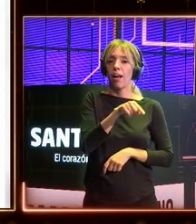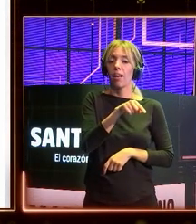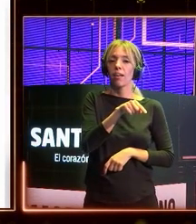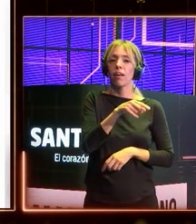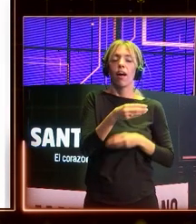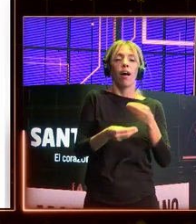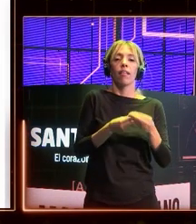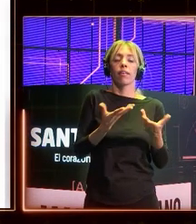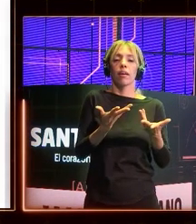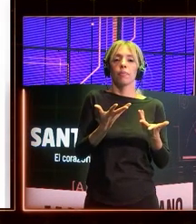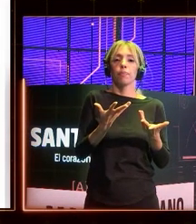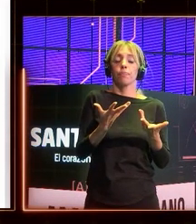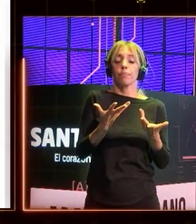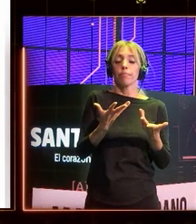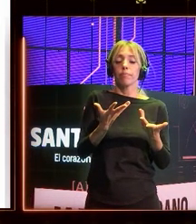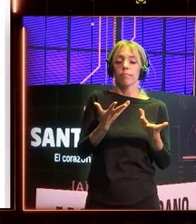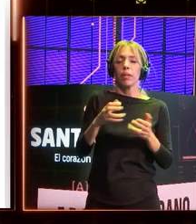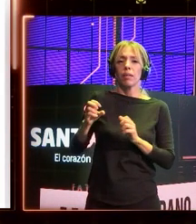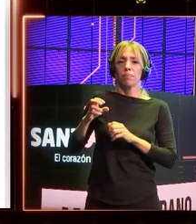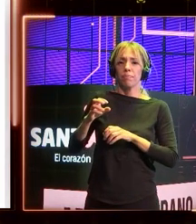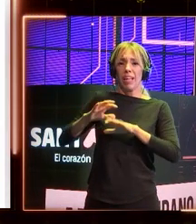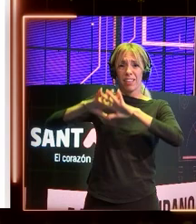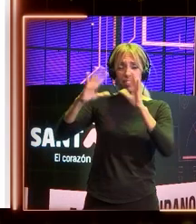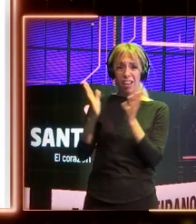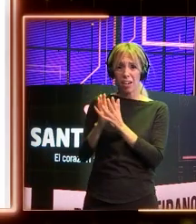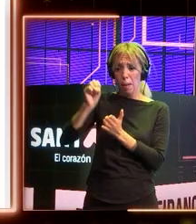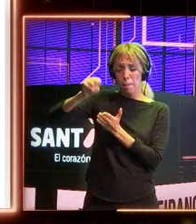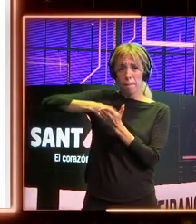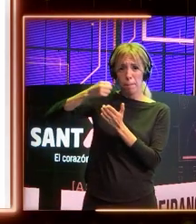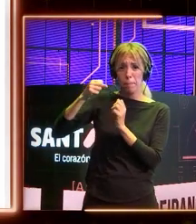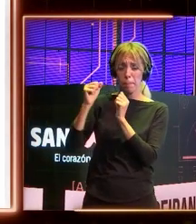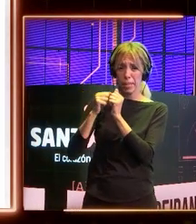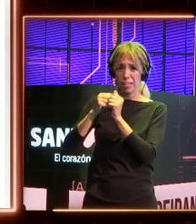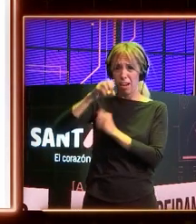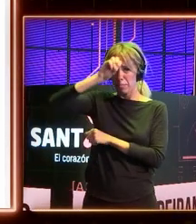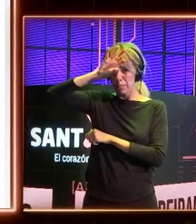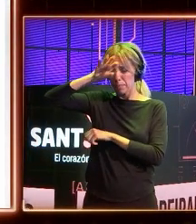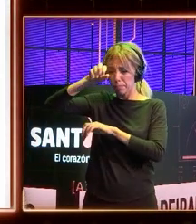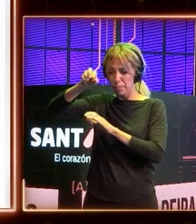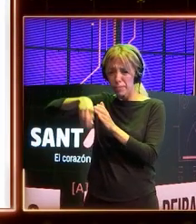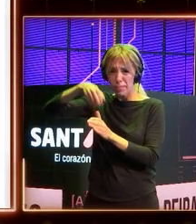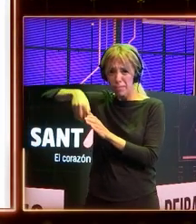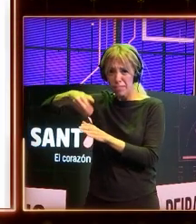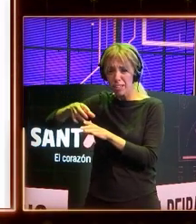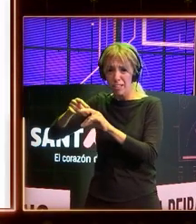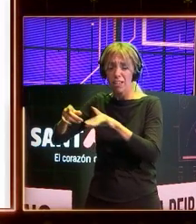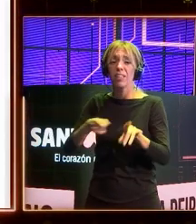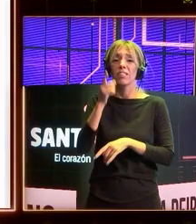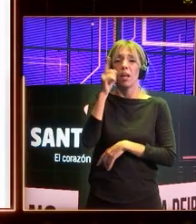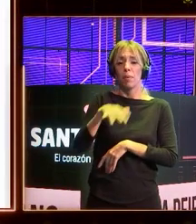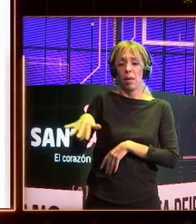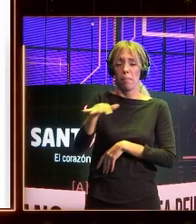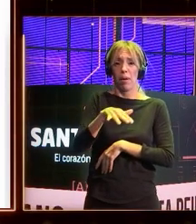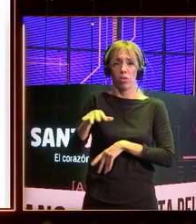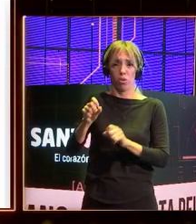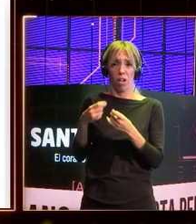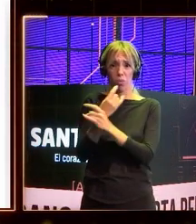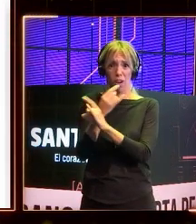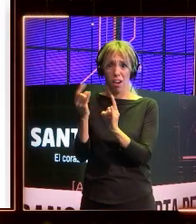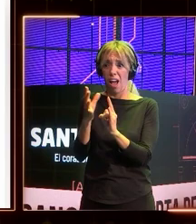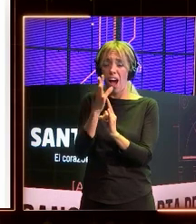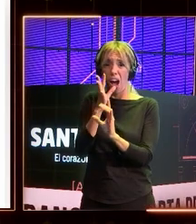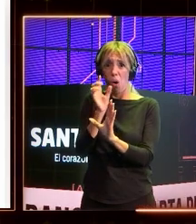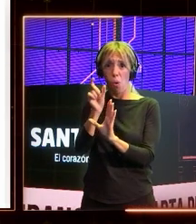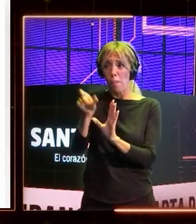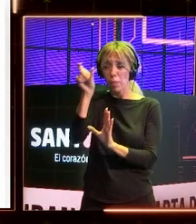ahora está extrayendo minerales, metales y materiales preciosos de la tierra y además el agua de espacios donde verdaderamente les